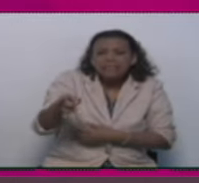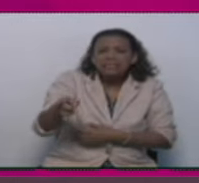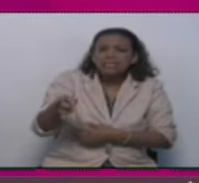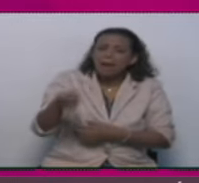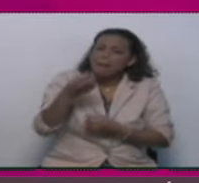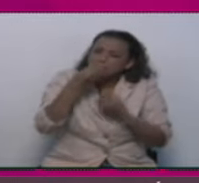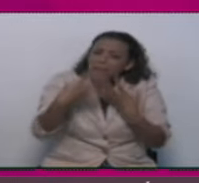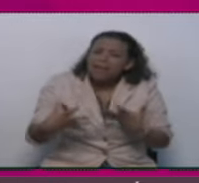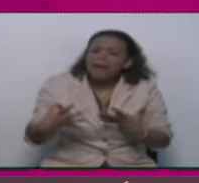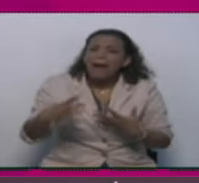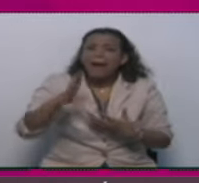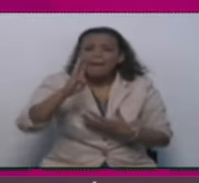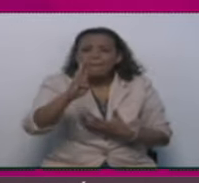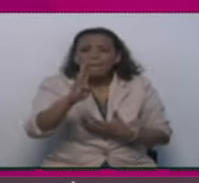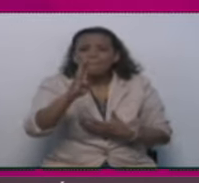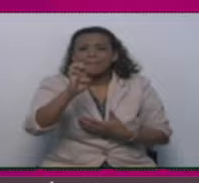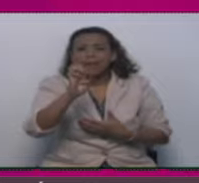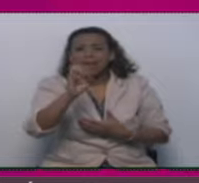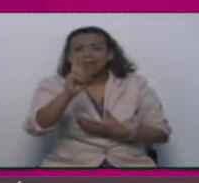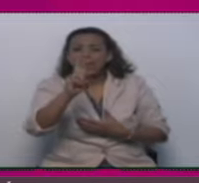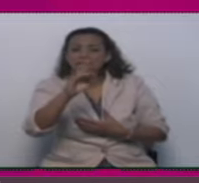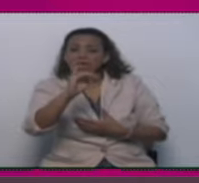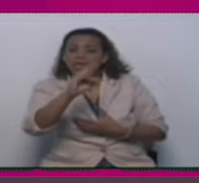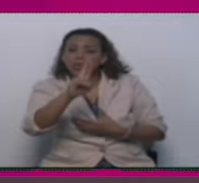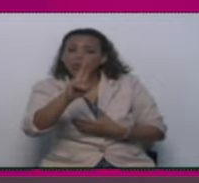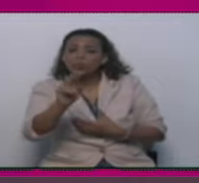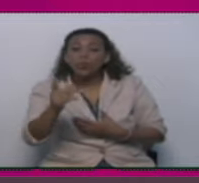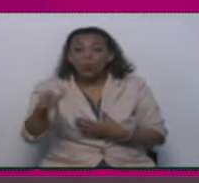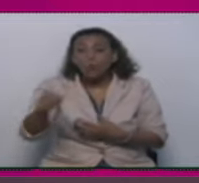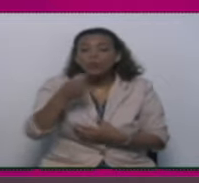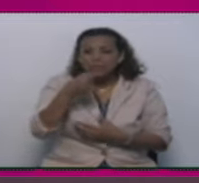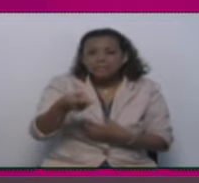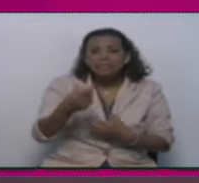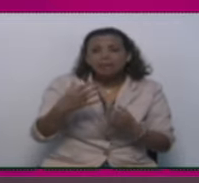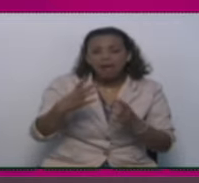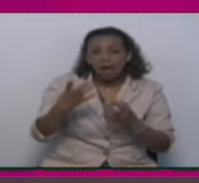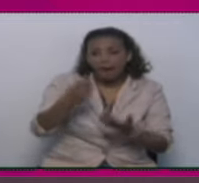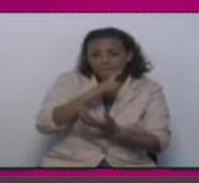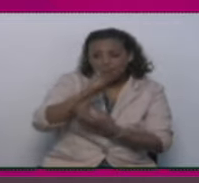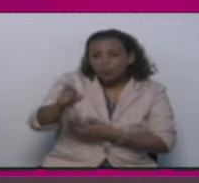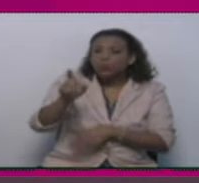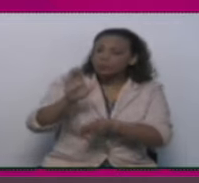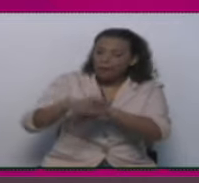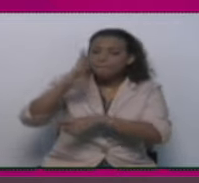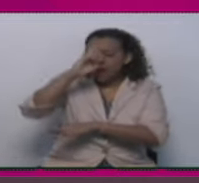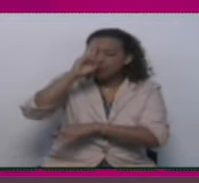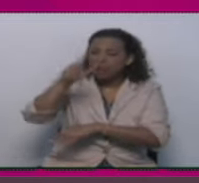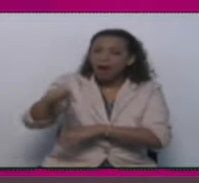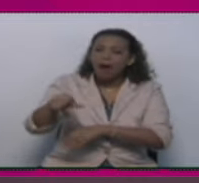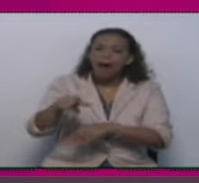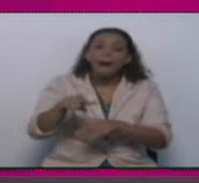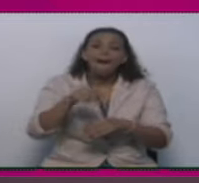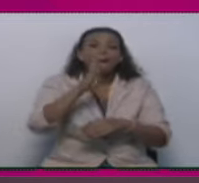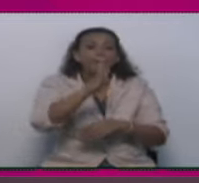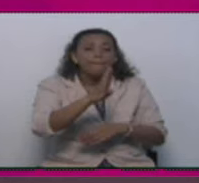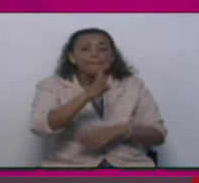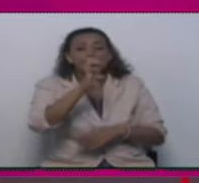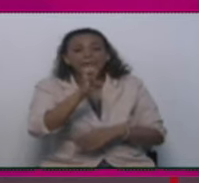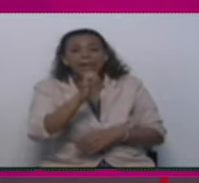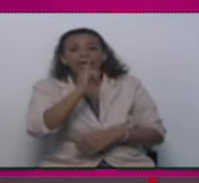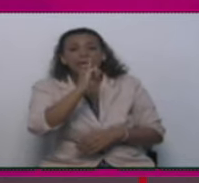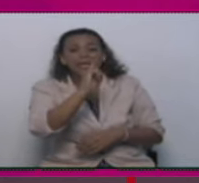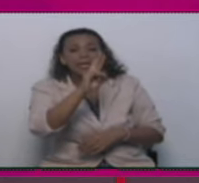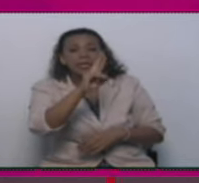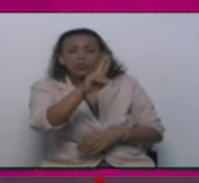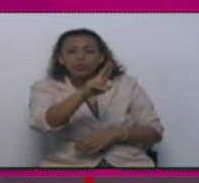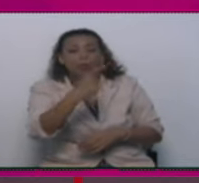hermosa Beirut, como dice nuestro presidente Nicolás Maduro. La verdad, te agradecemos